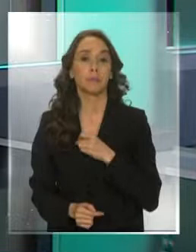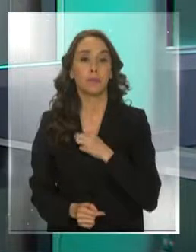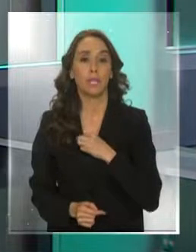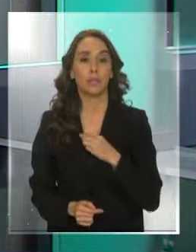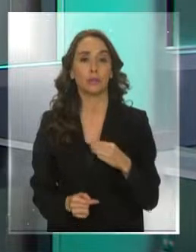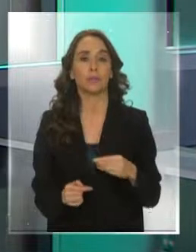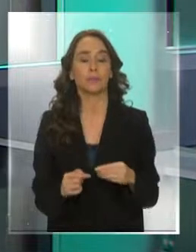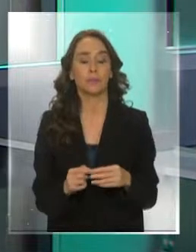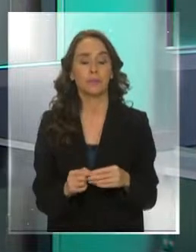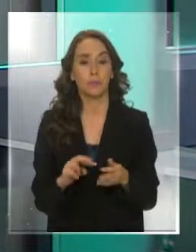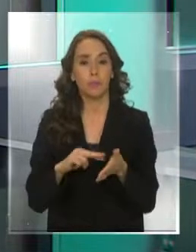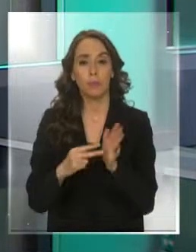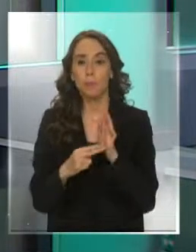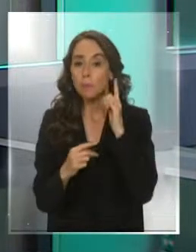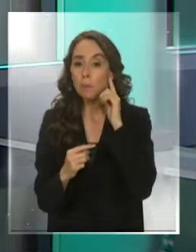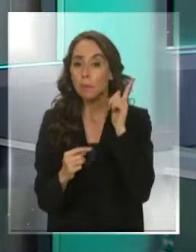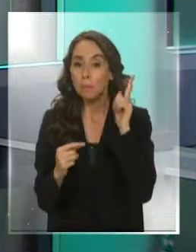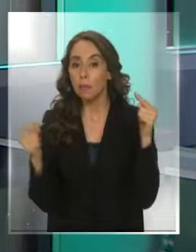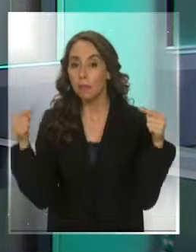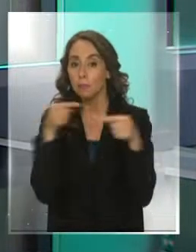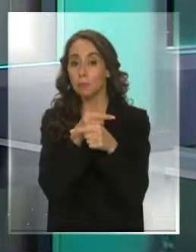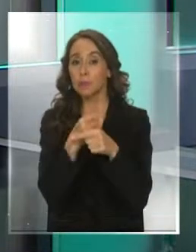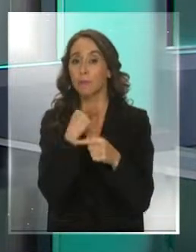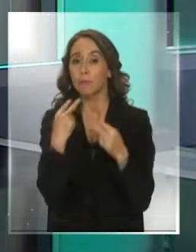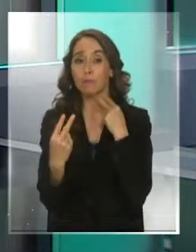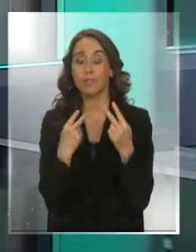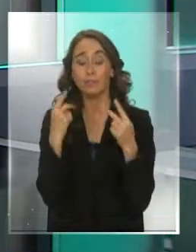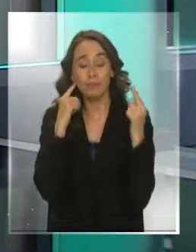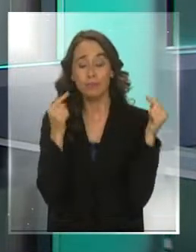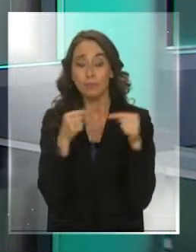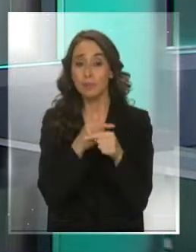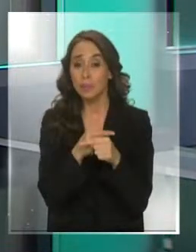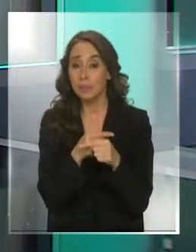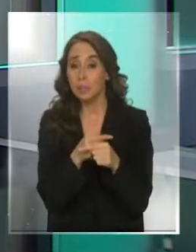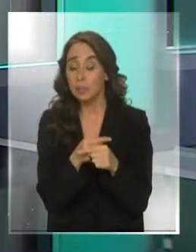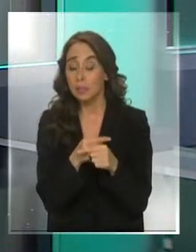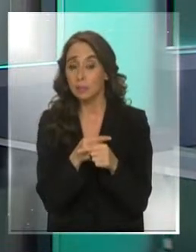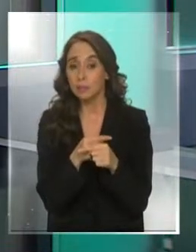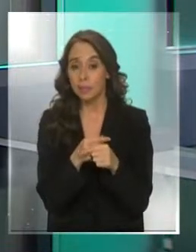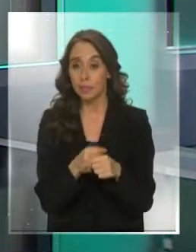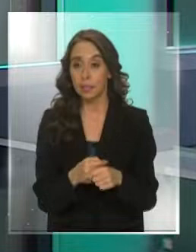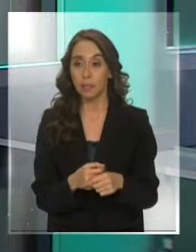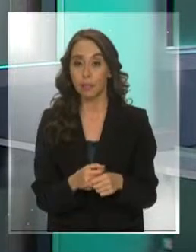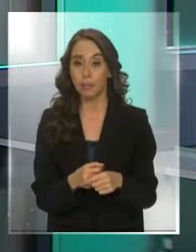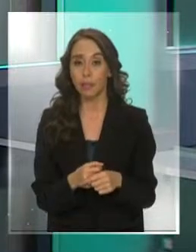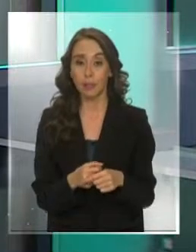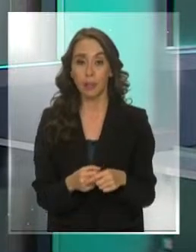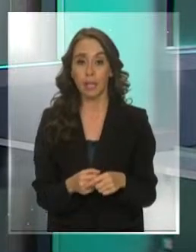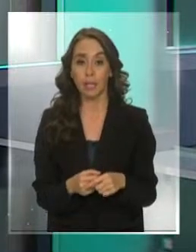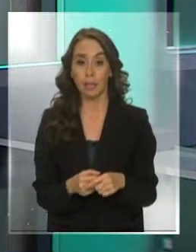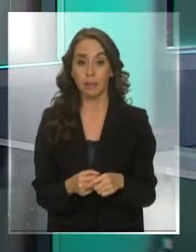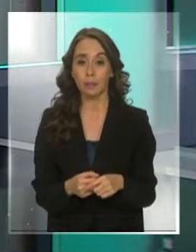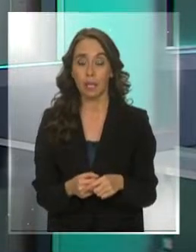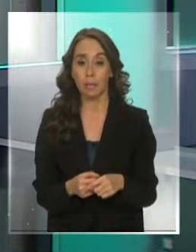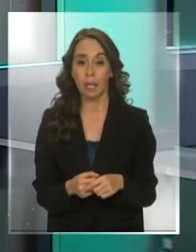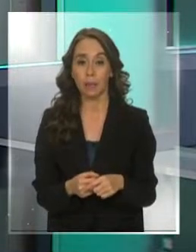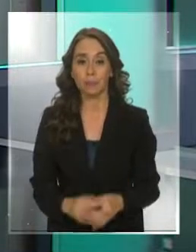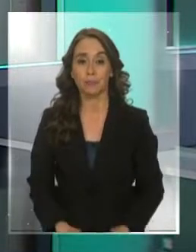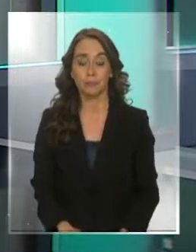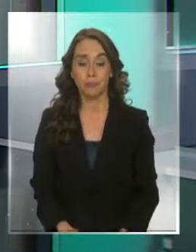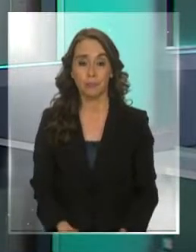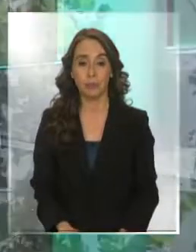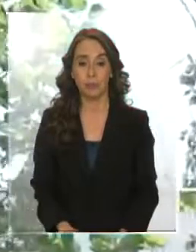constitución. ¿Será solo con legisladores o incluirá a la ciudadanía? Aún se desconoce el mecanismo, pero hay más antecedentes en la nota de apertura de Silvia